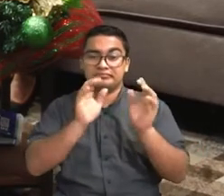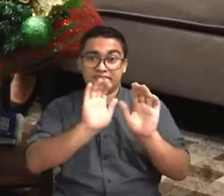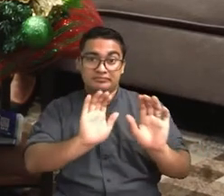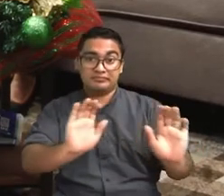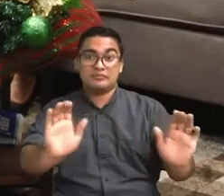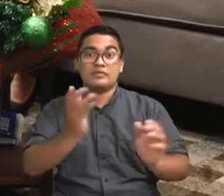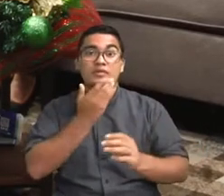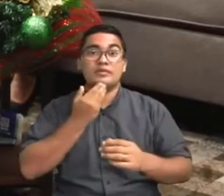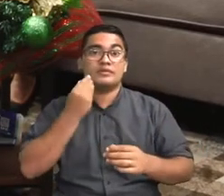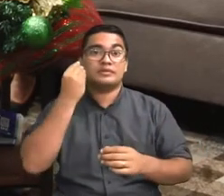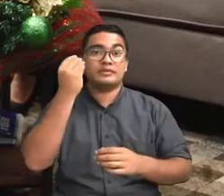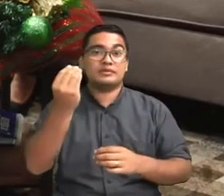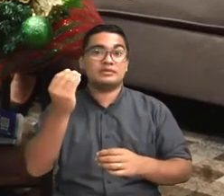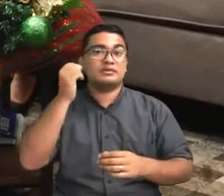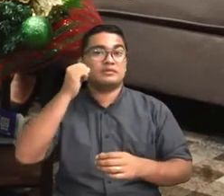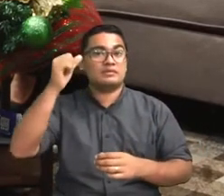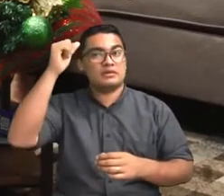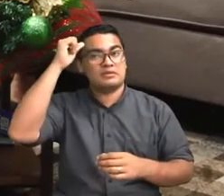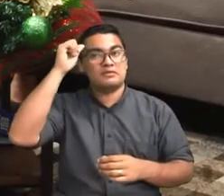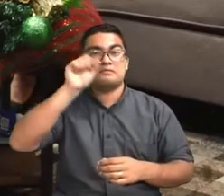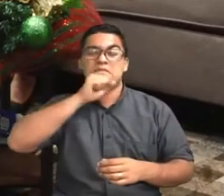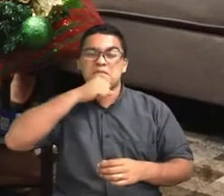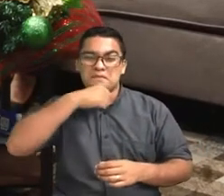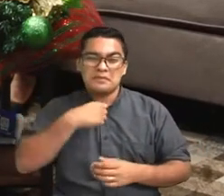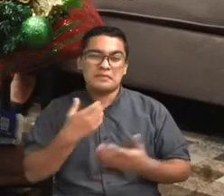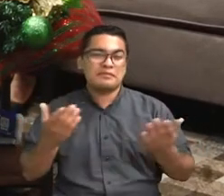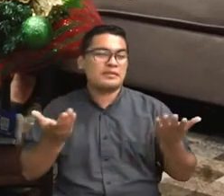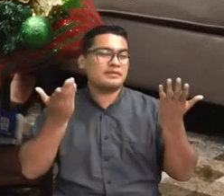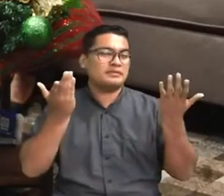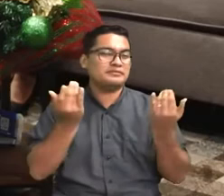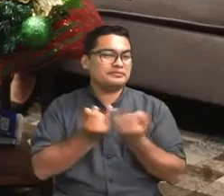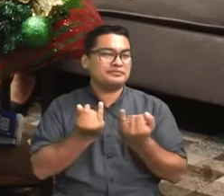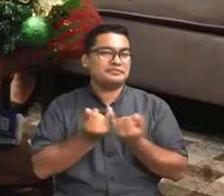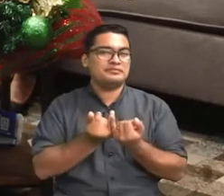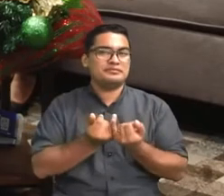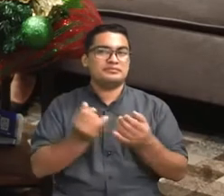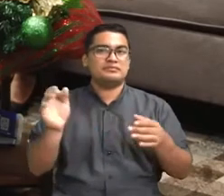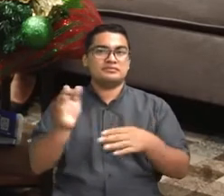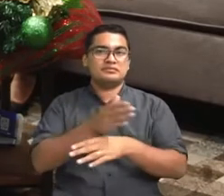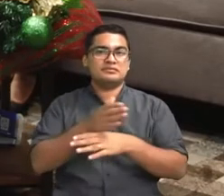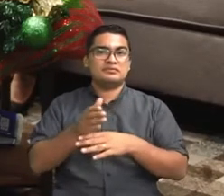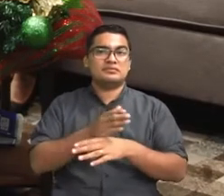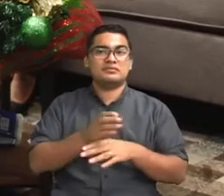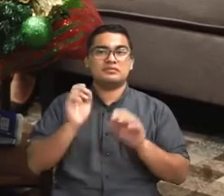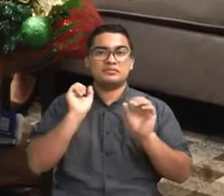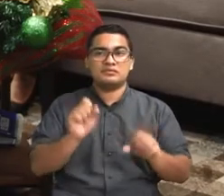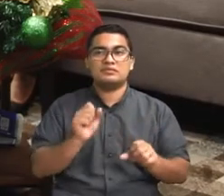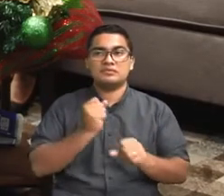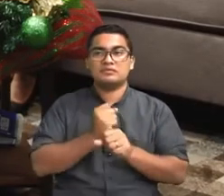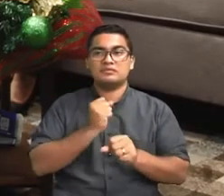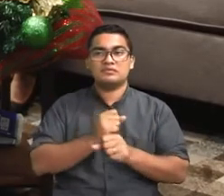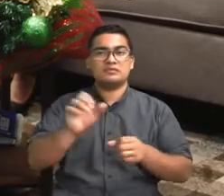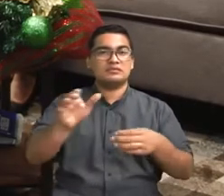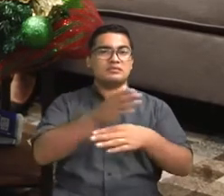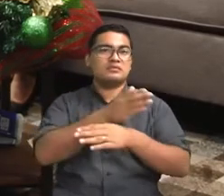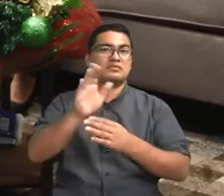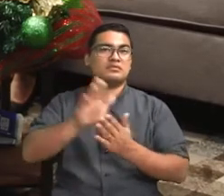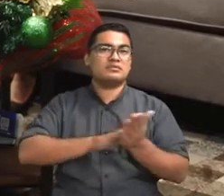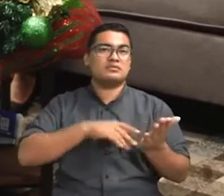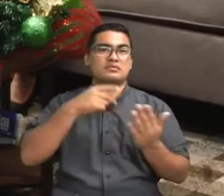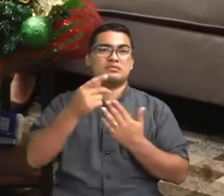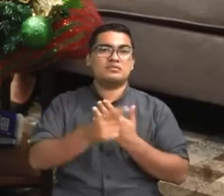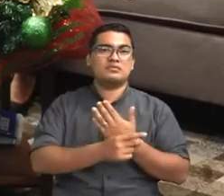el adolescente, el adulto mayor, etcétera. Entonces, desde ahí, desde esa perspectiva, se trabajan los programas y los